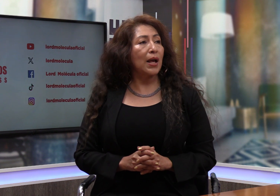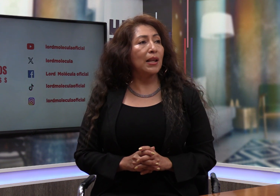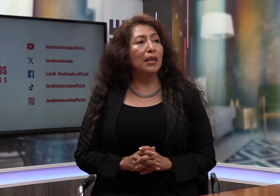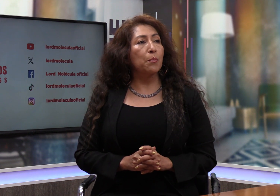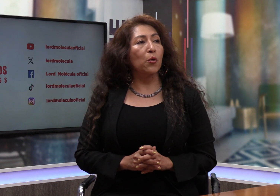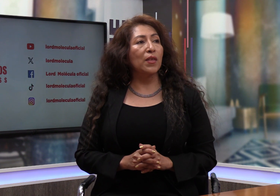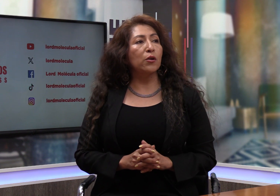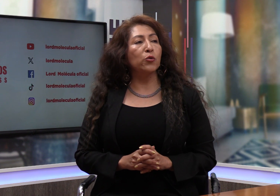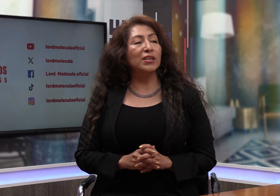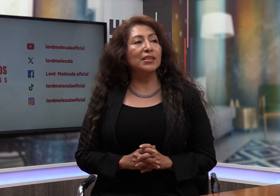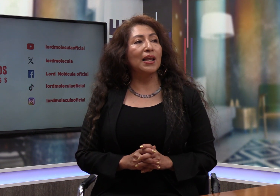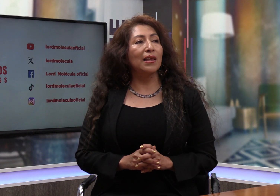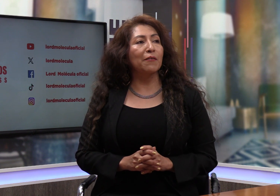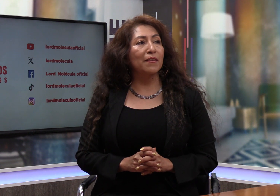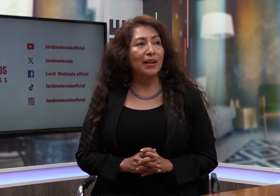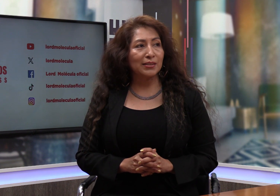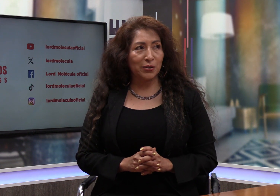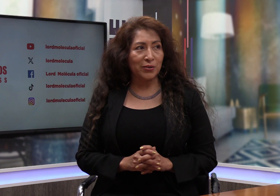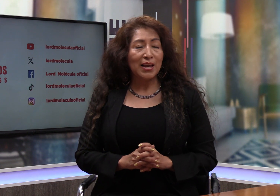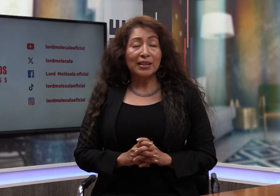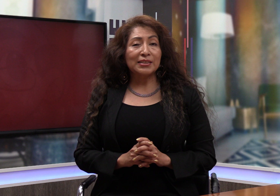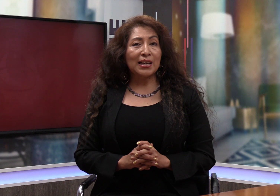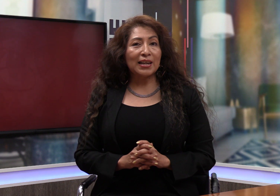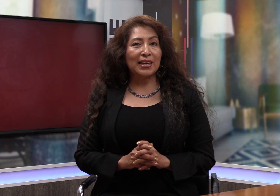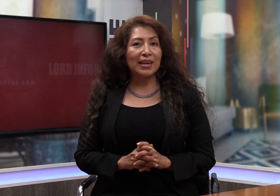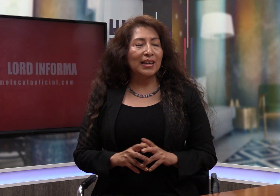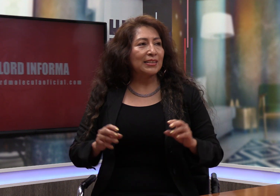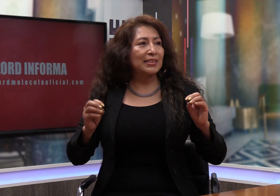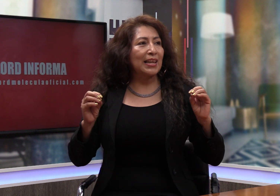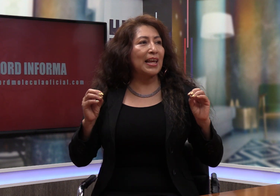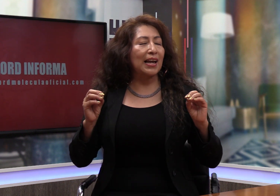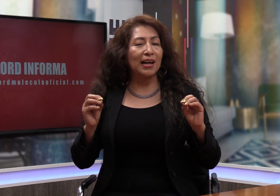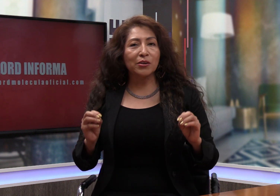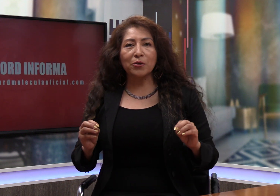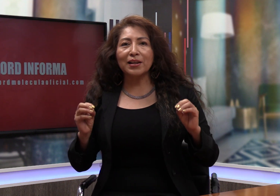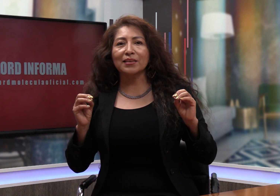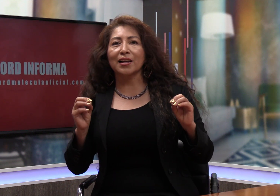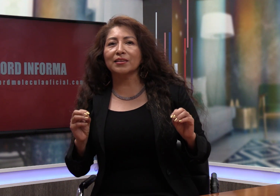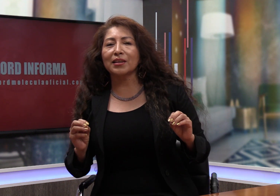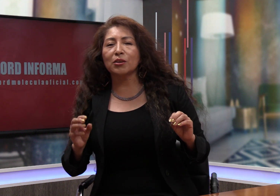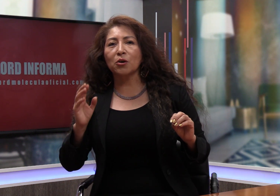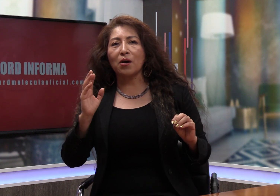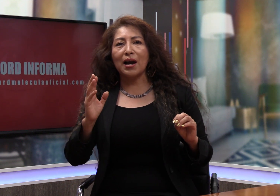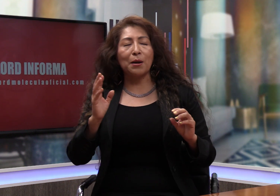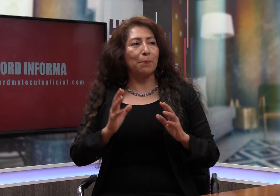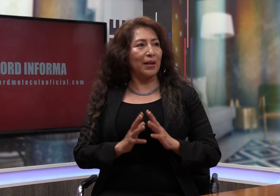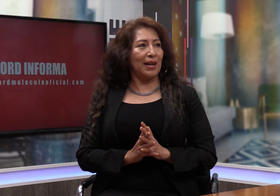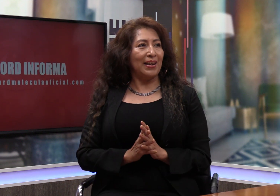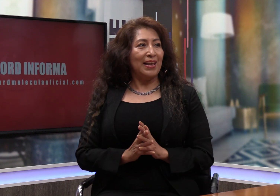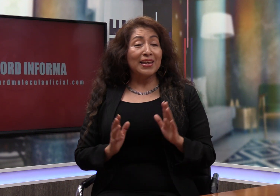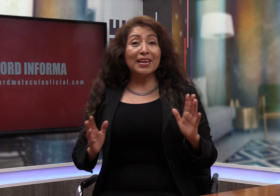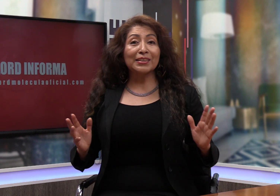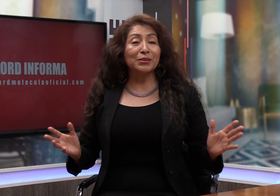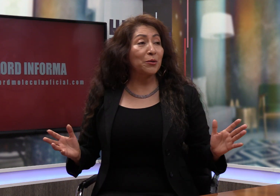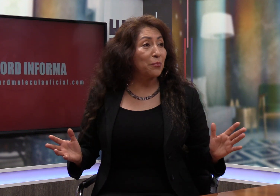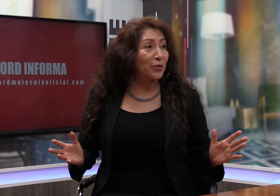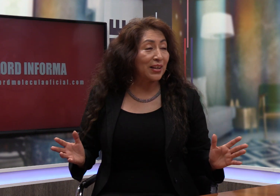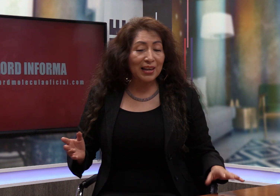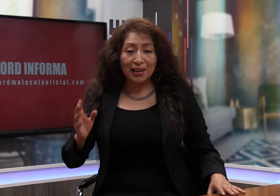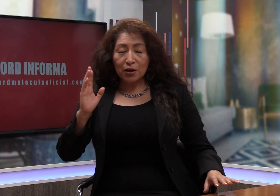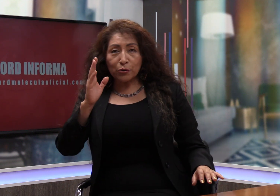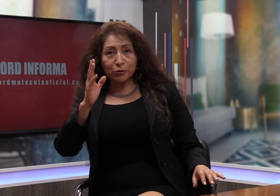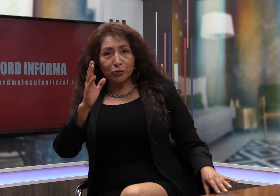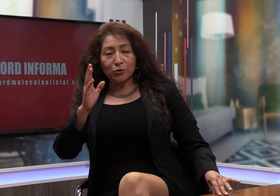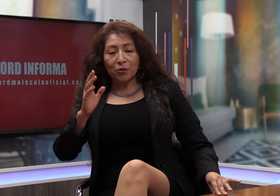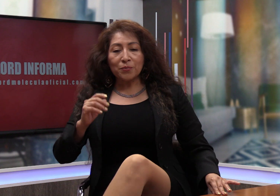Tribunal Electoral del Poder Judicial de la Federación, ya que se le cayó el teatrito al PRIAN. ¿Y esto por